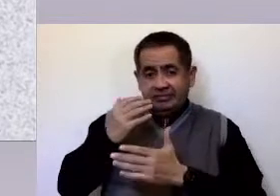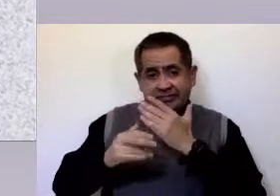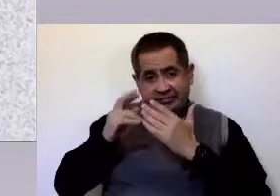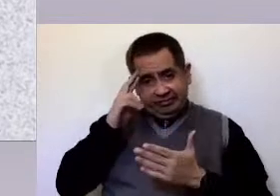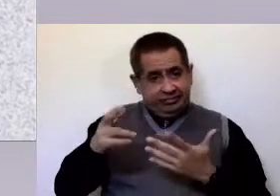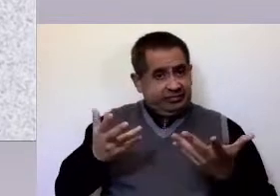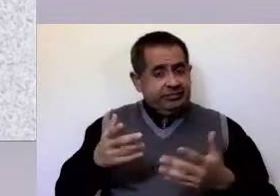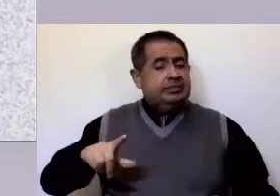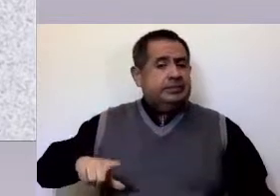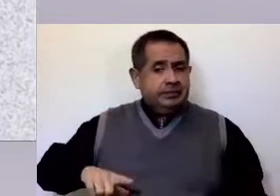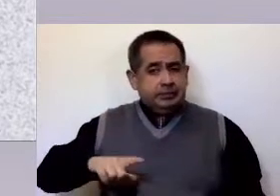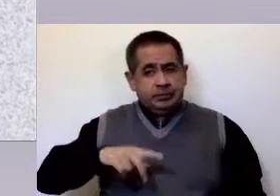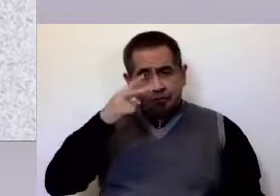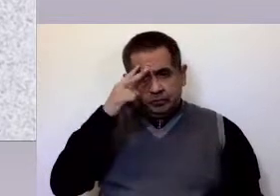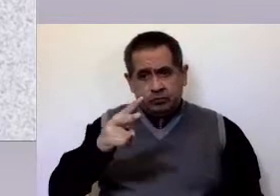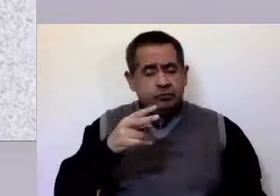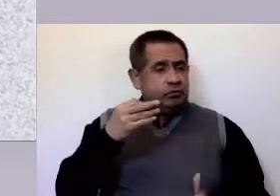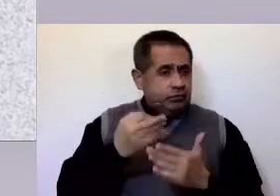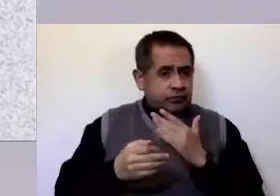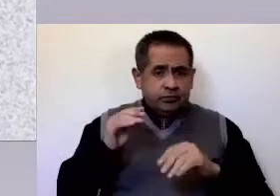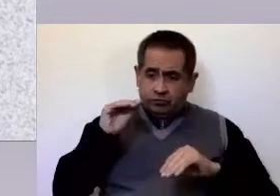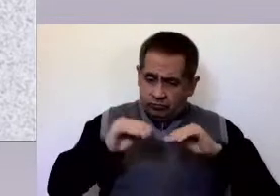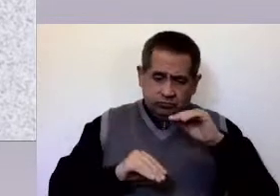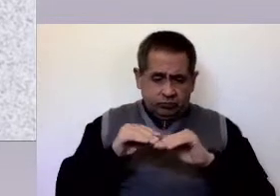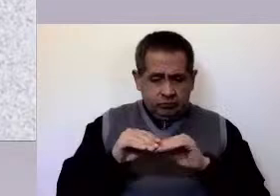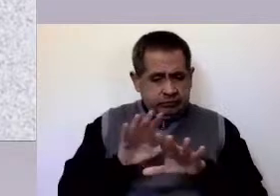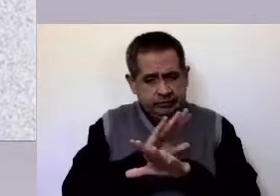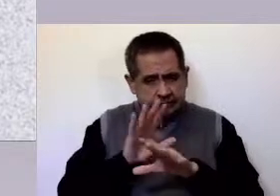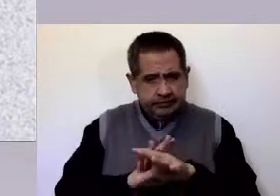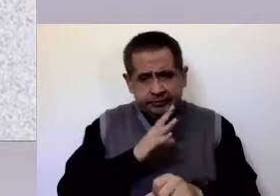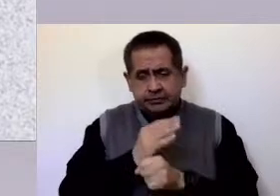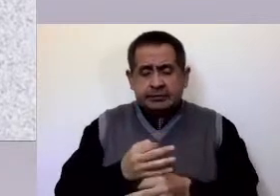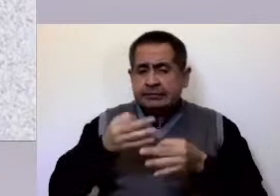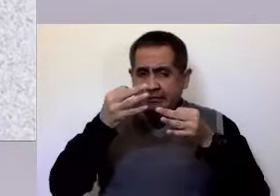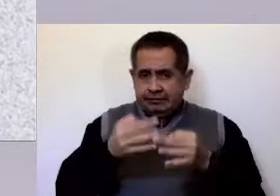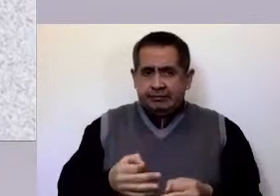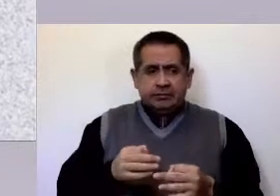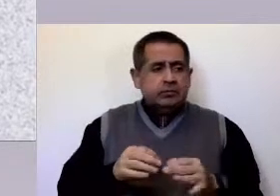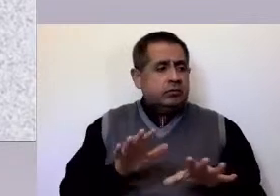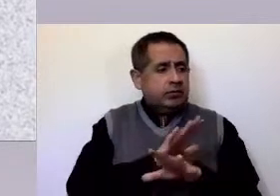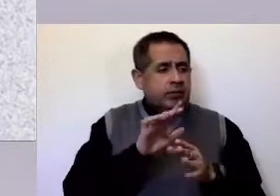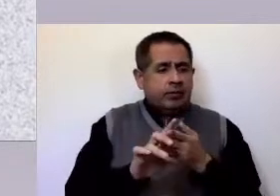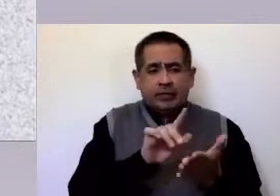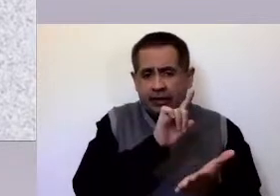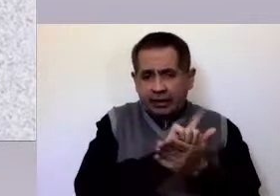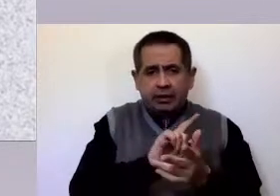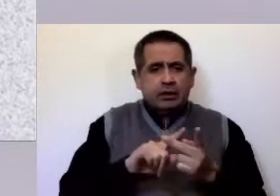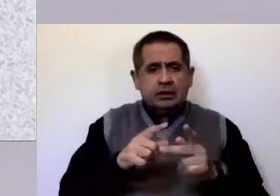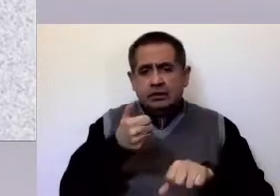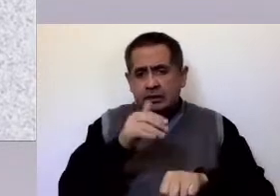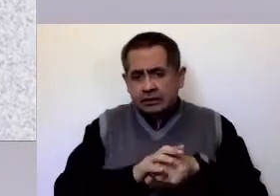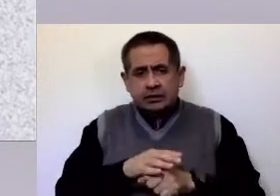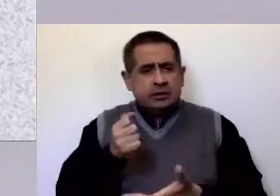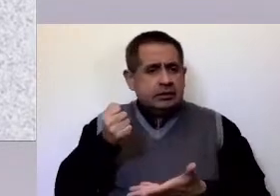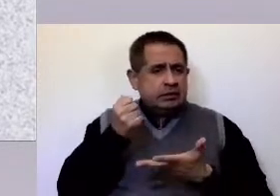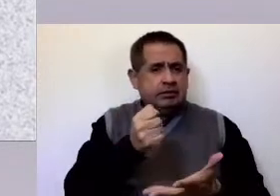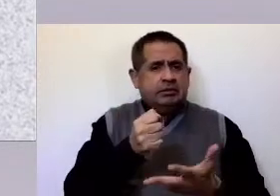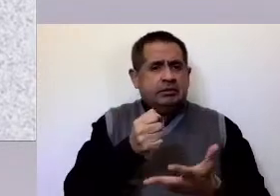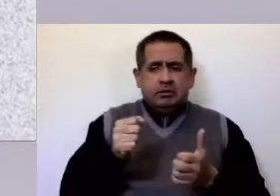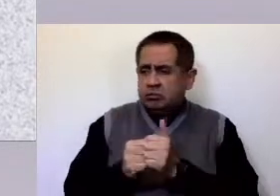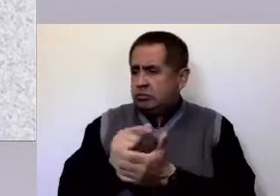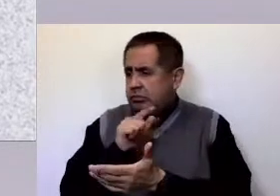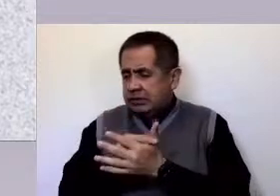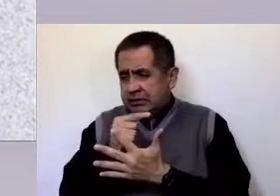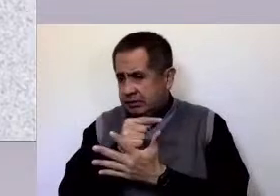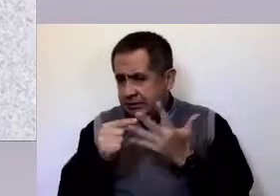mexicano no adopte las medidas apropiadas de carácter legislativo administrativo presupuestario y judicial o